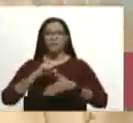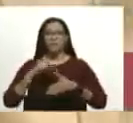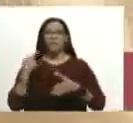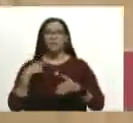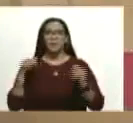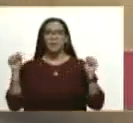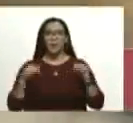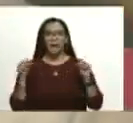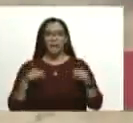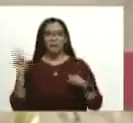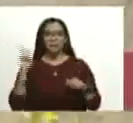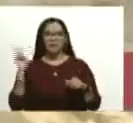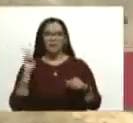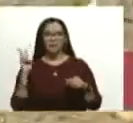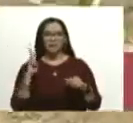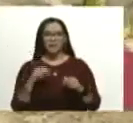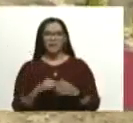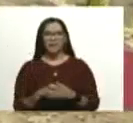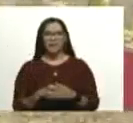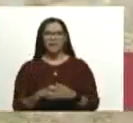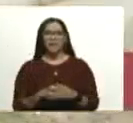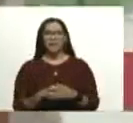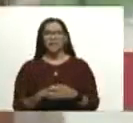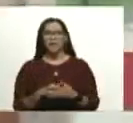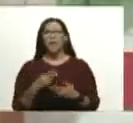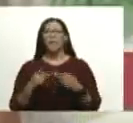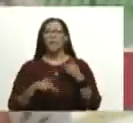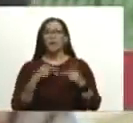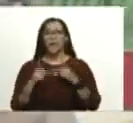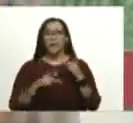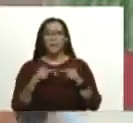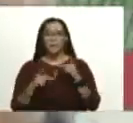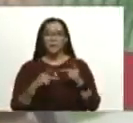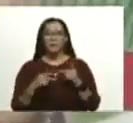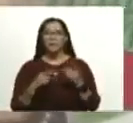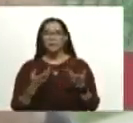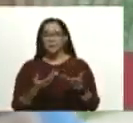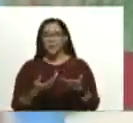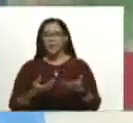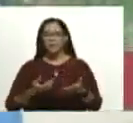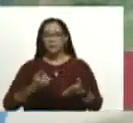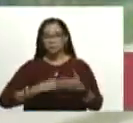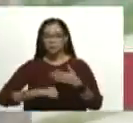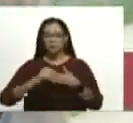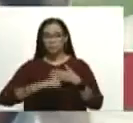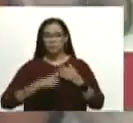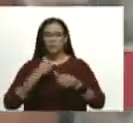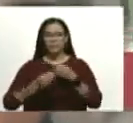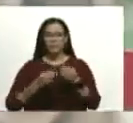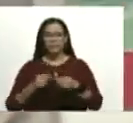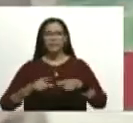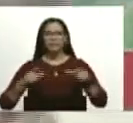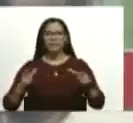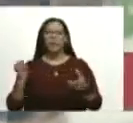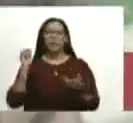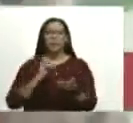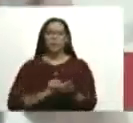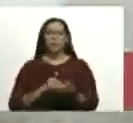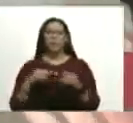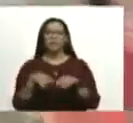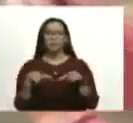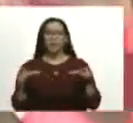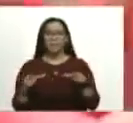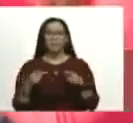aquí presente en Venezuela, y que cumple un programa de reproducción dentro de nuestros espacios para luego ser reintroducido otra vez a sus